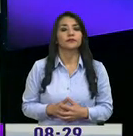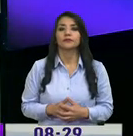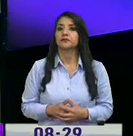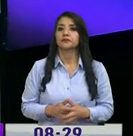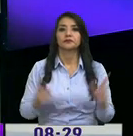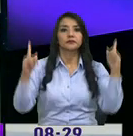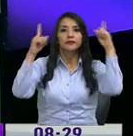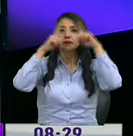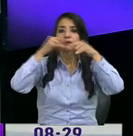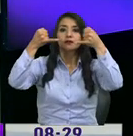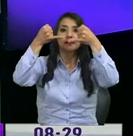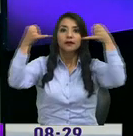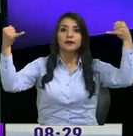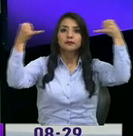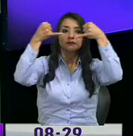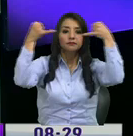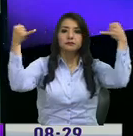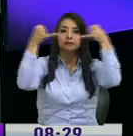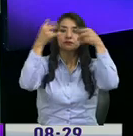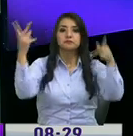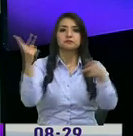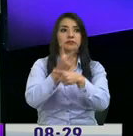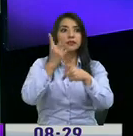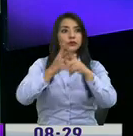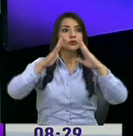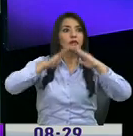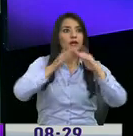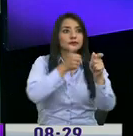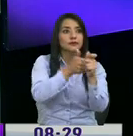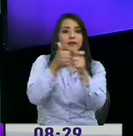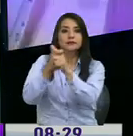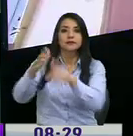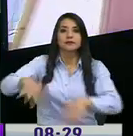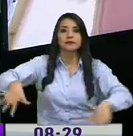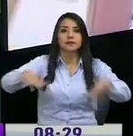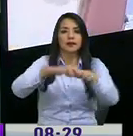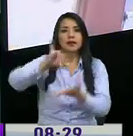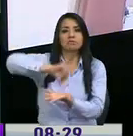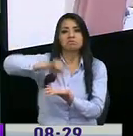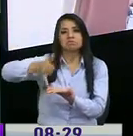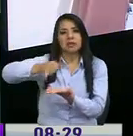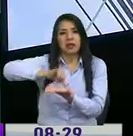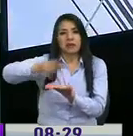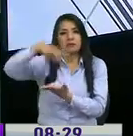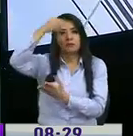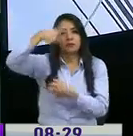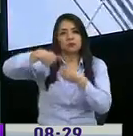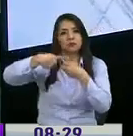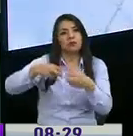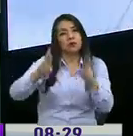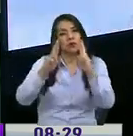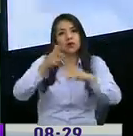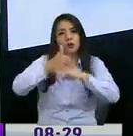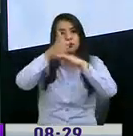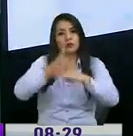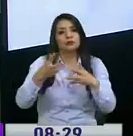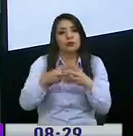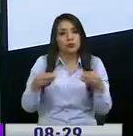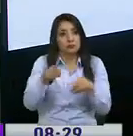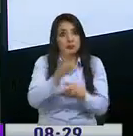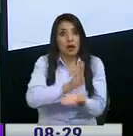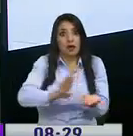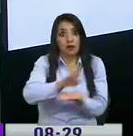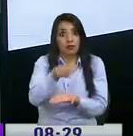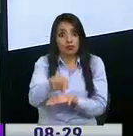son un peligro para todas las viviendas que se encuentran en ese sector. Esperemos que hagan algo las autoridades, pues no solamente están ahí en ese barrio, sino en